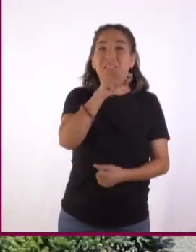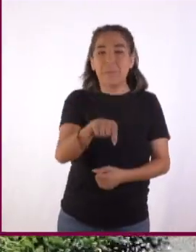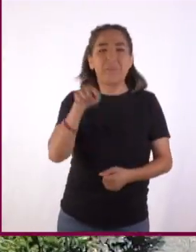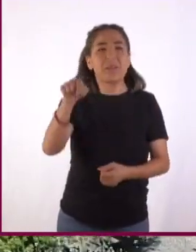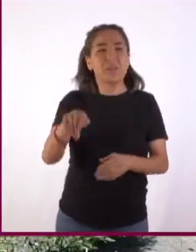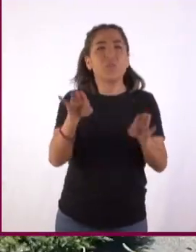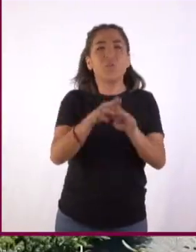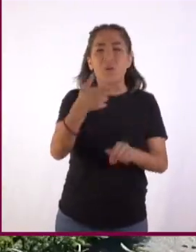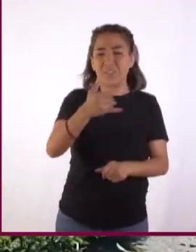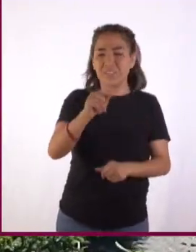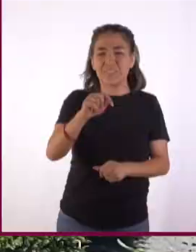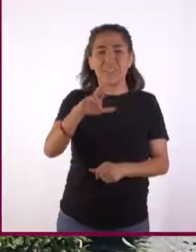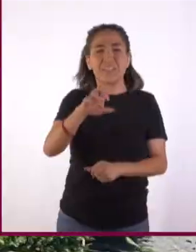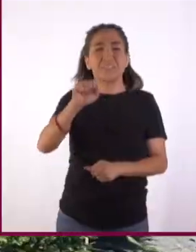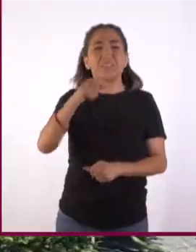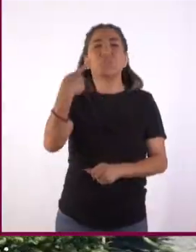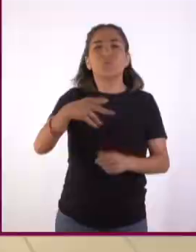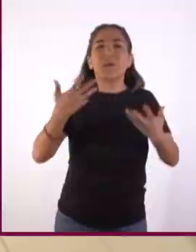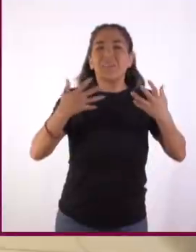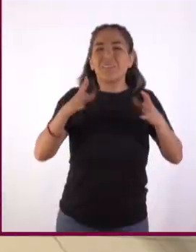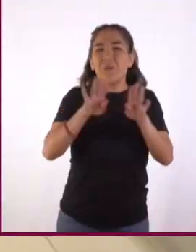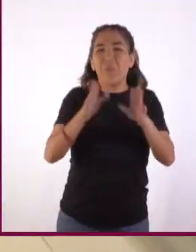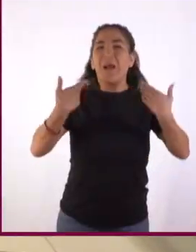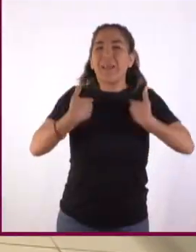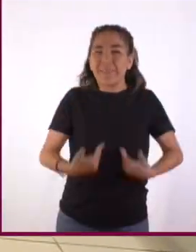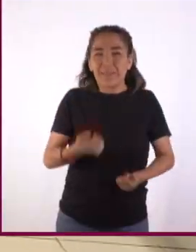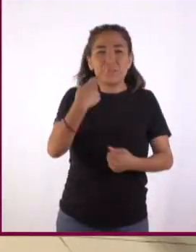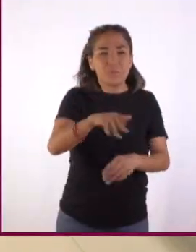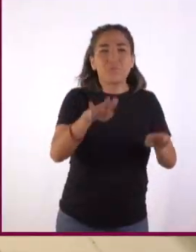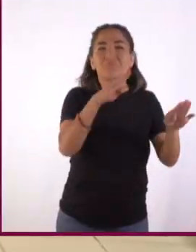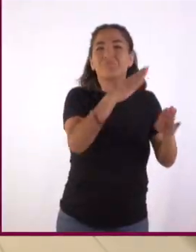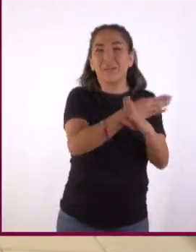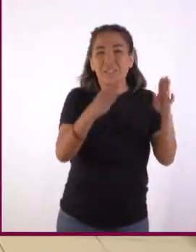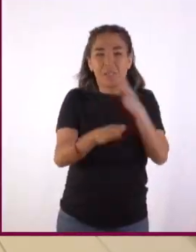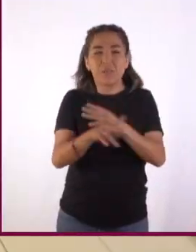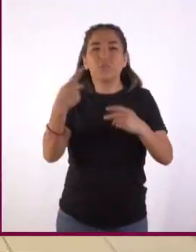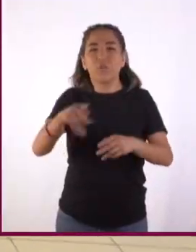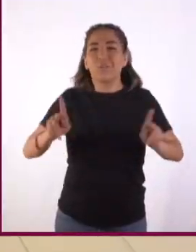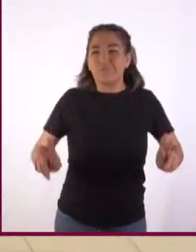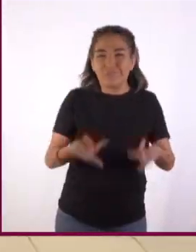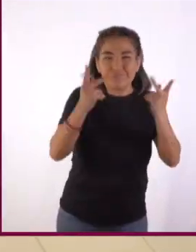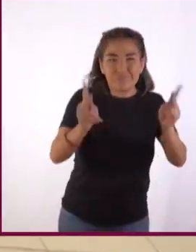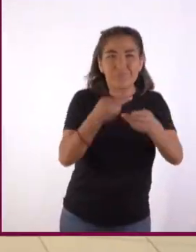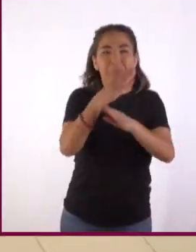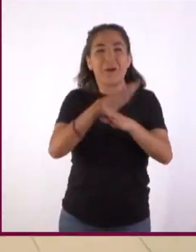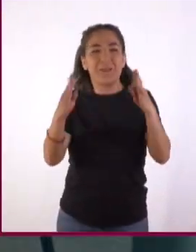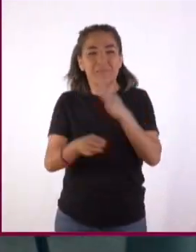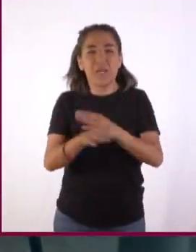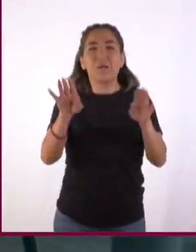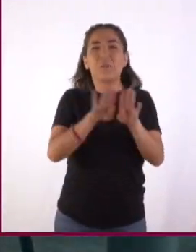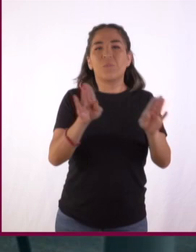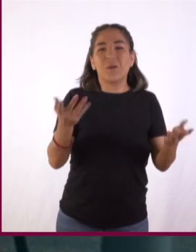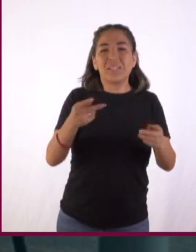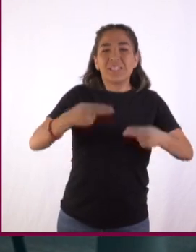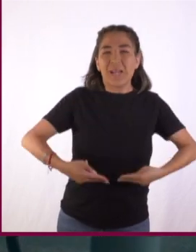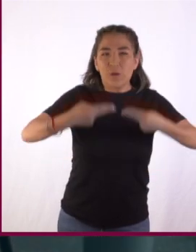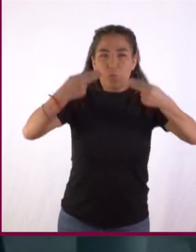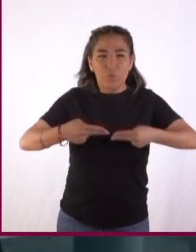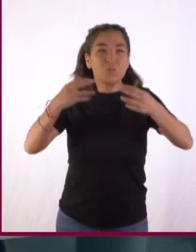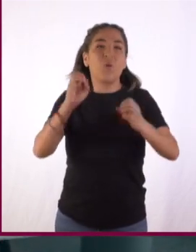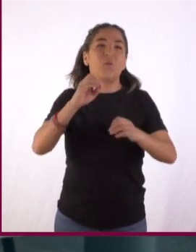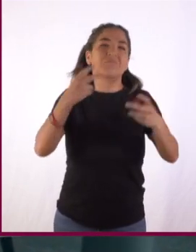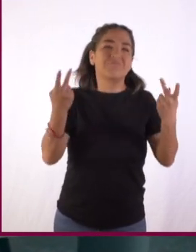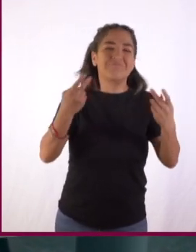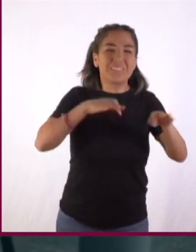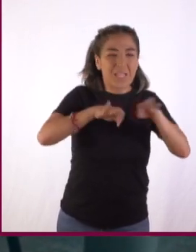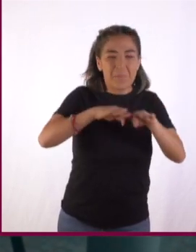ha empleado la histéresis para comprender variables macroeconómicas como el Producto Interno Bruto, la productividad